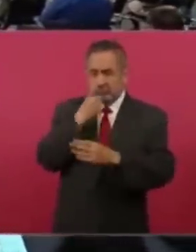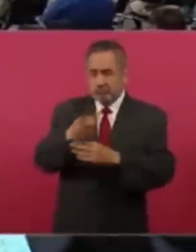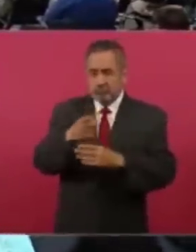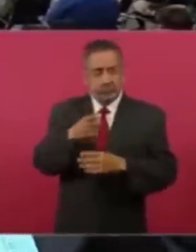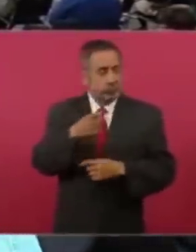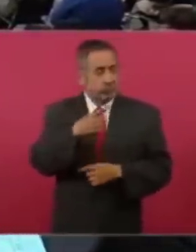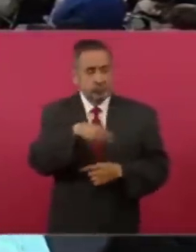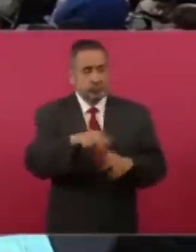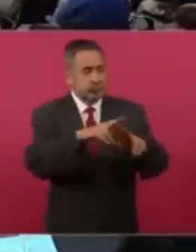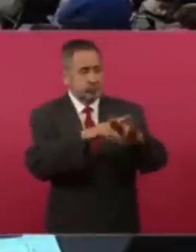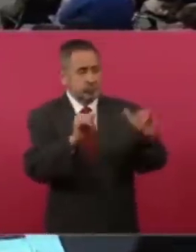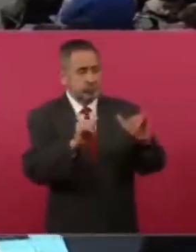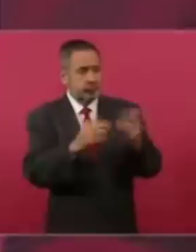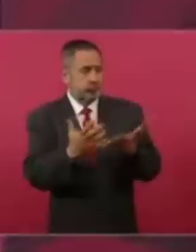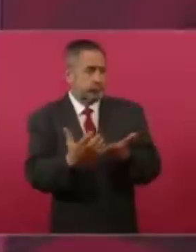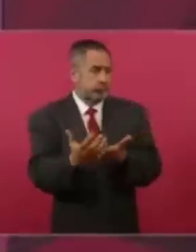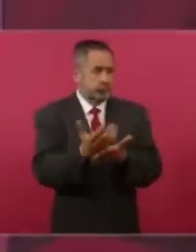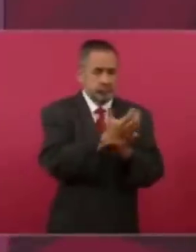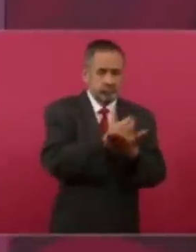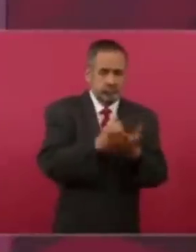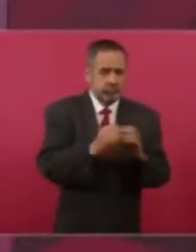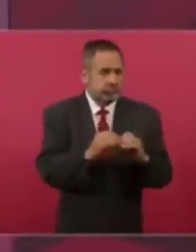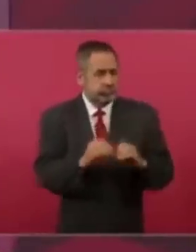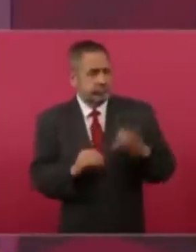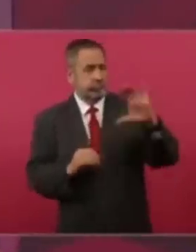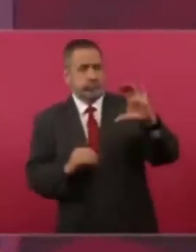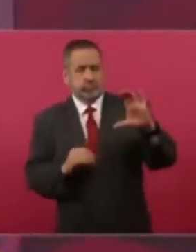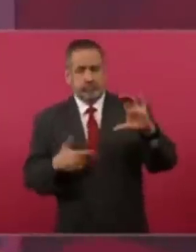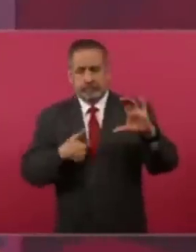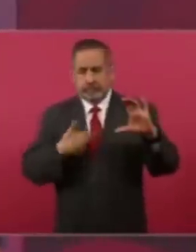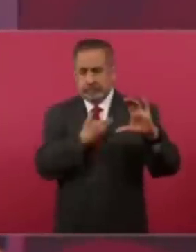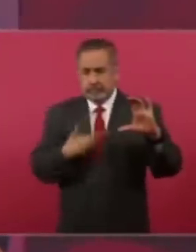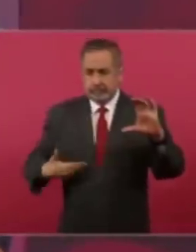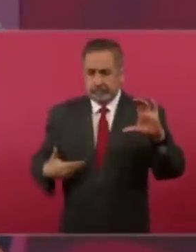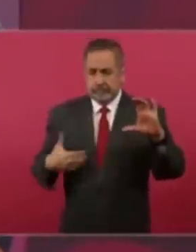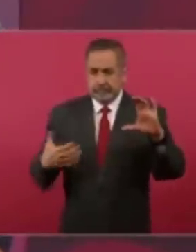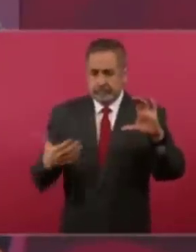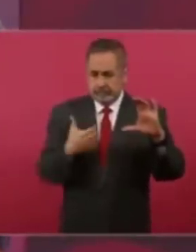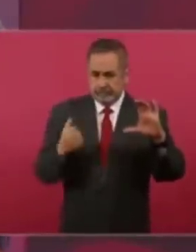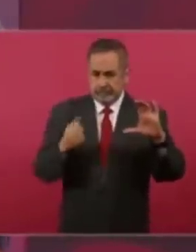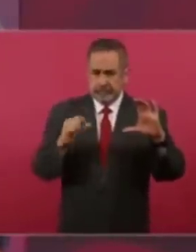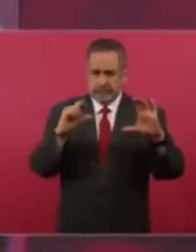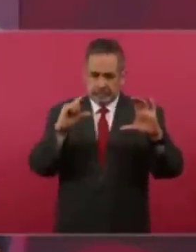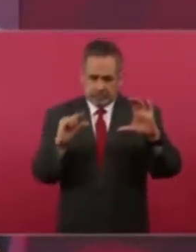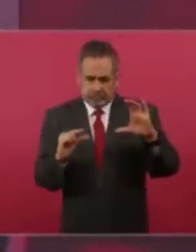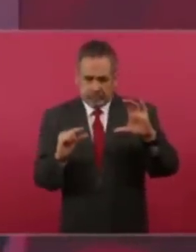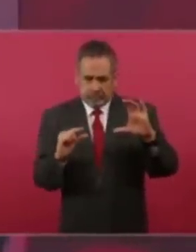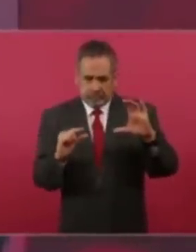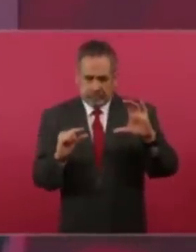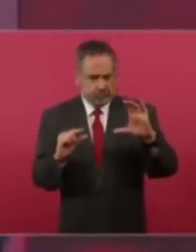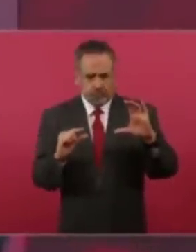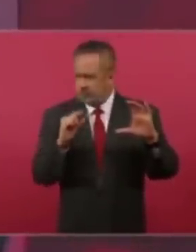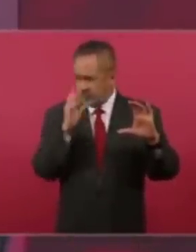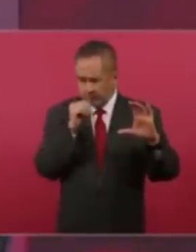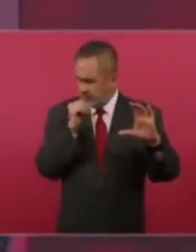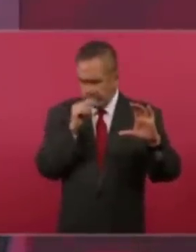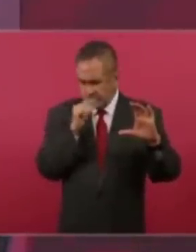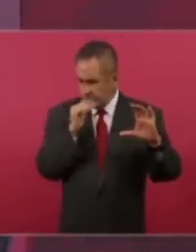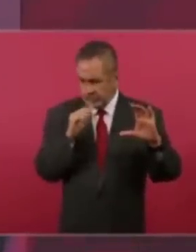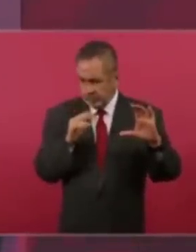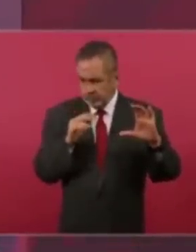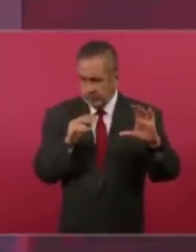nadie debe ganar más que el presidente de la República? Y ellos ganan